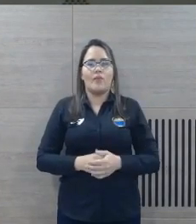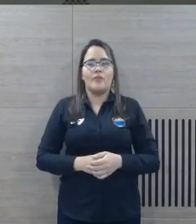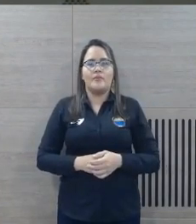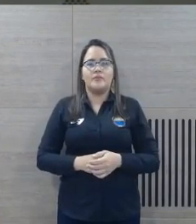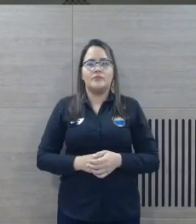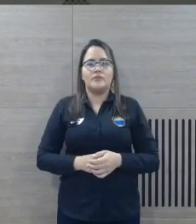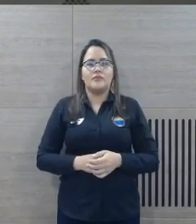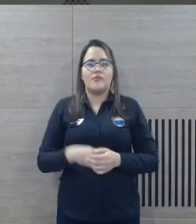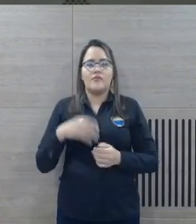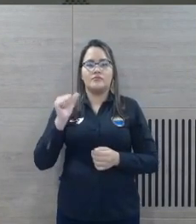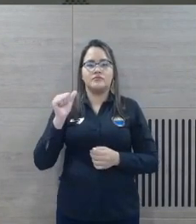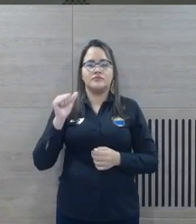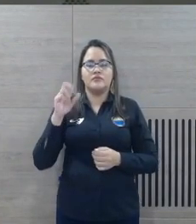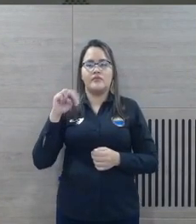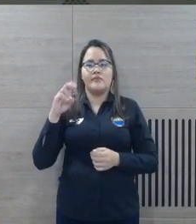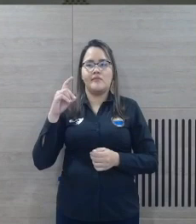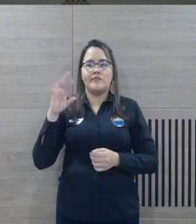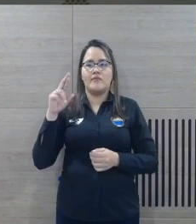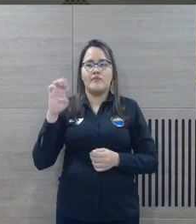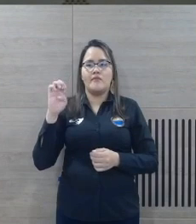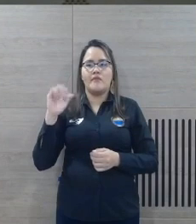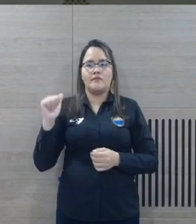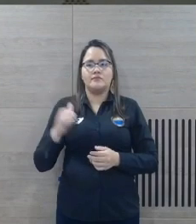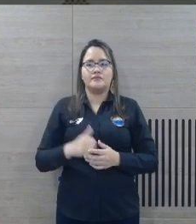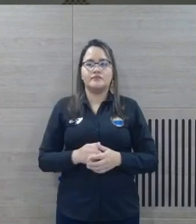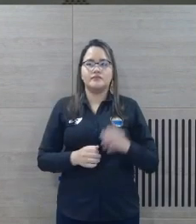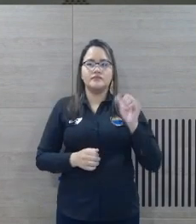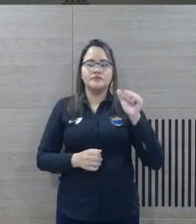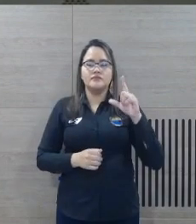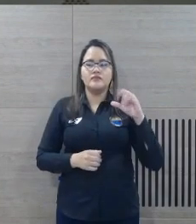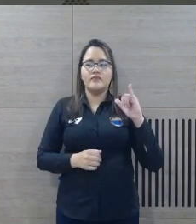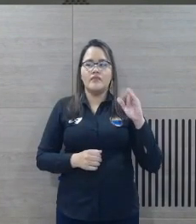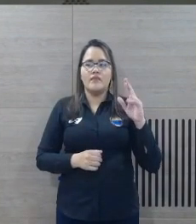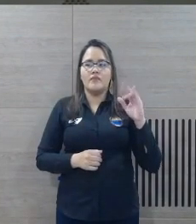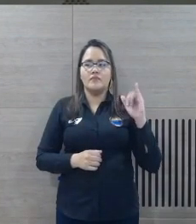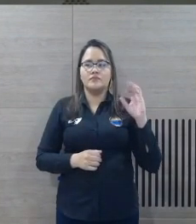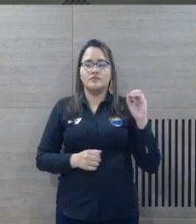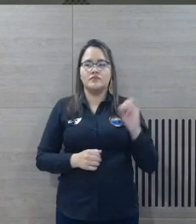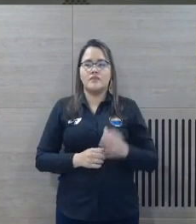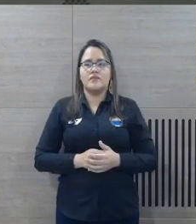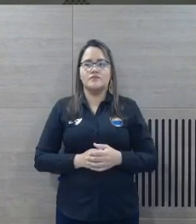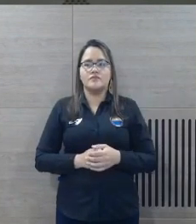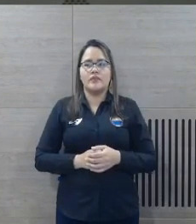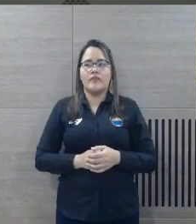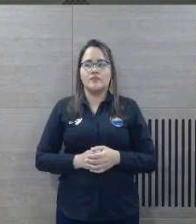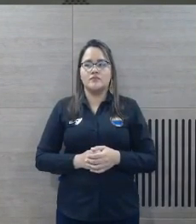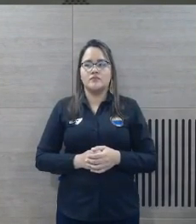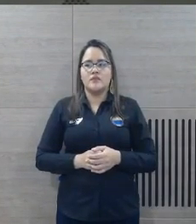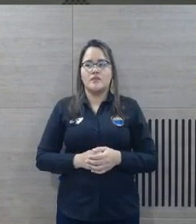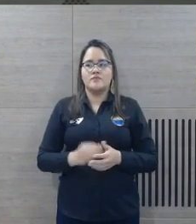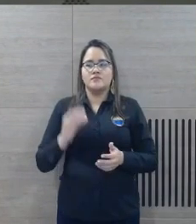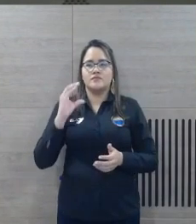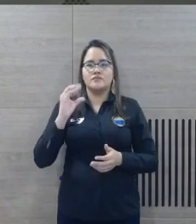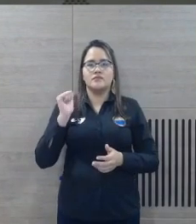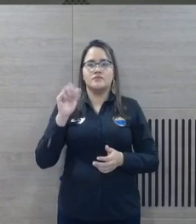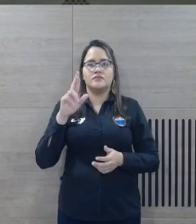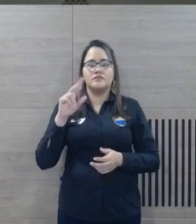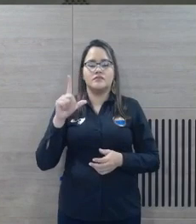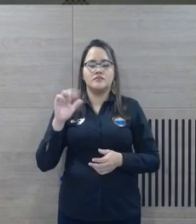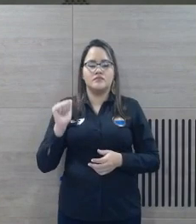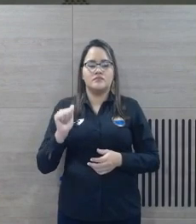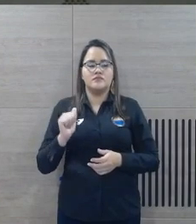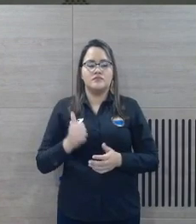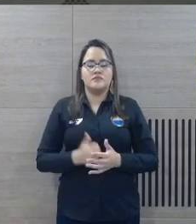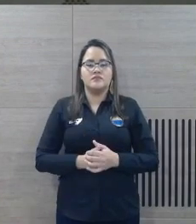Morón Amaya. Rosiris Judith Sánchez Hernández. Carla Beatriz Schiller Otero. Yuritza Paola Suárez